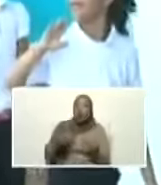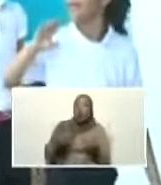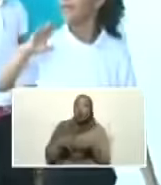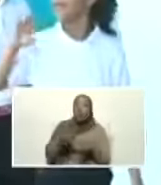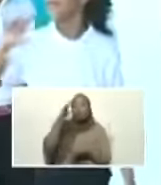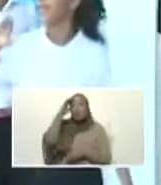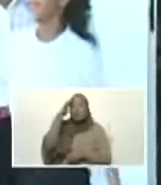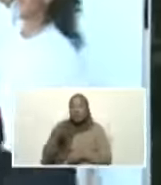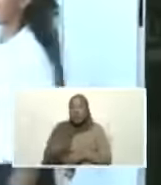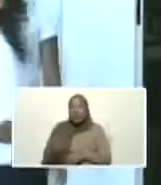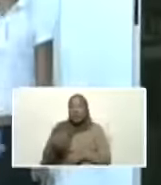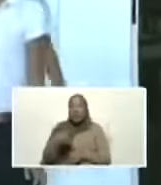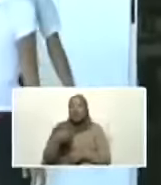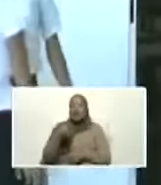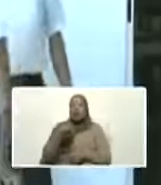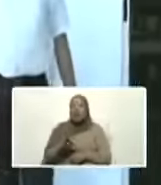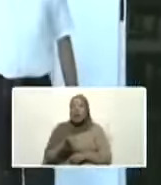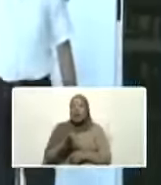Guayana,